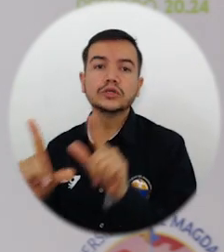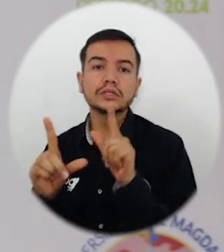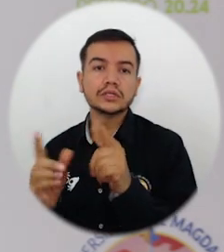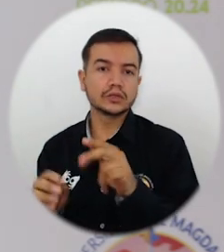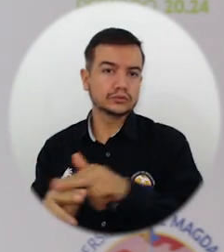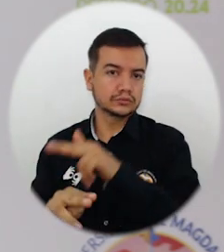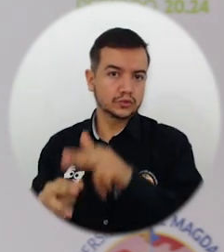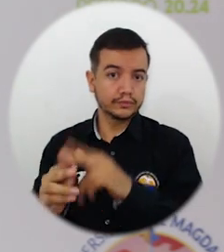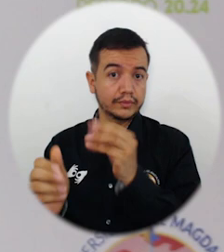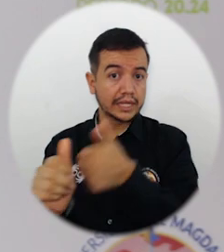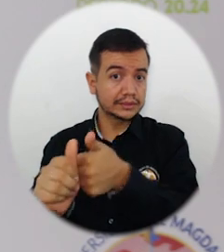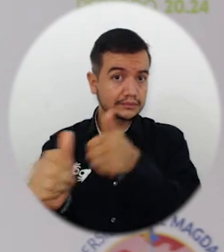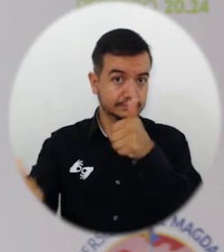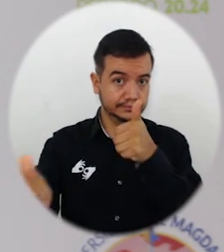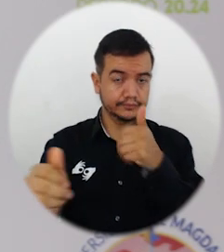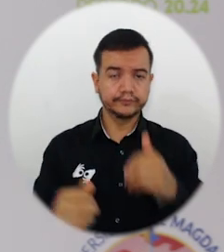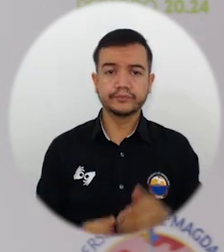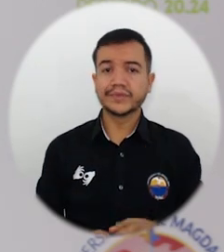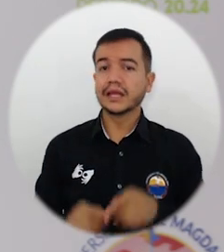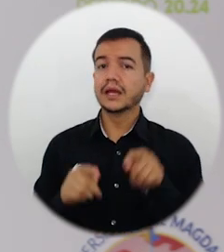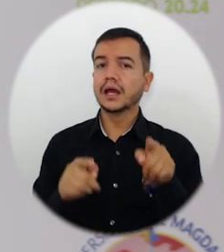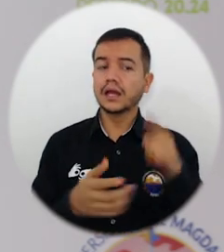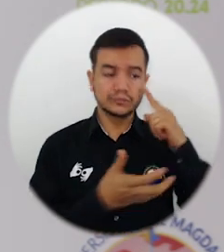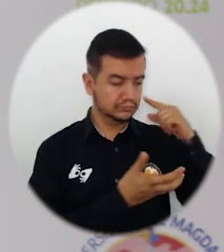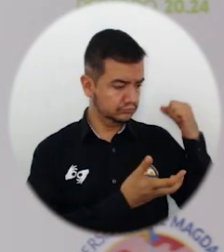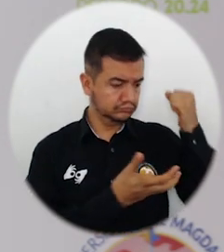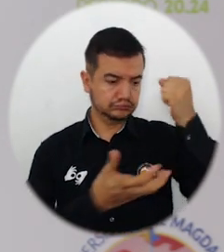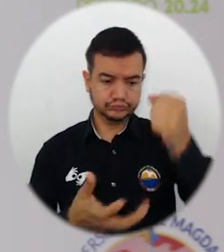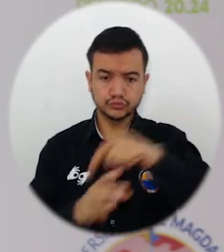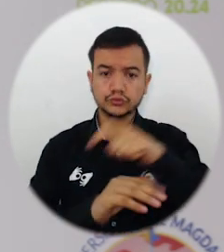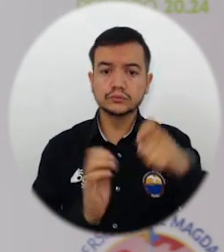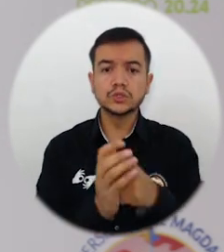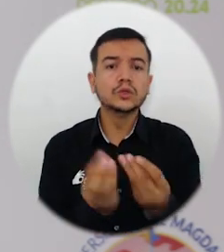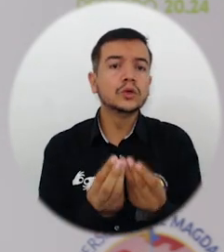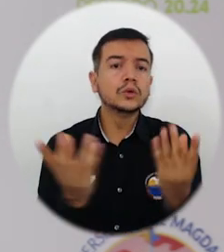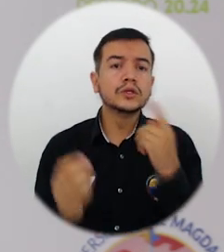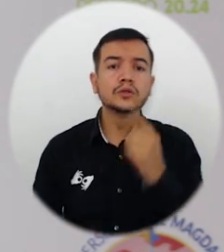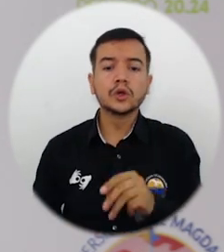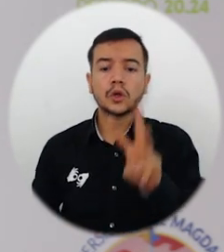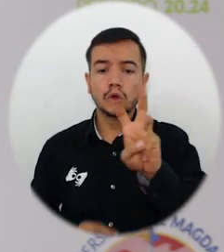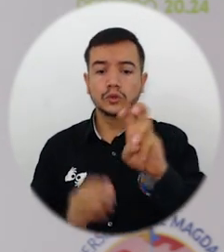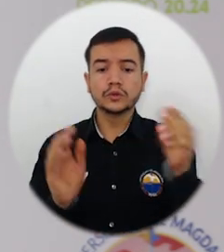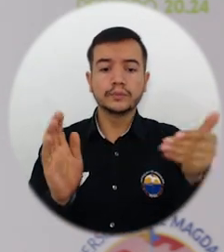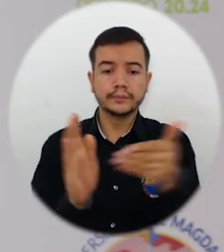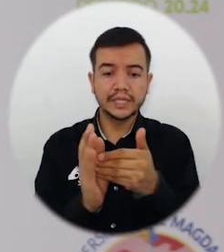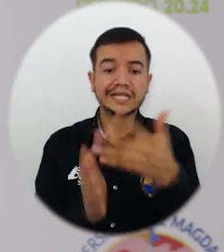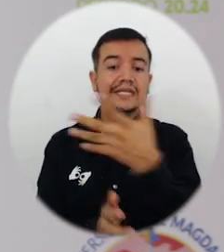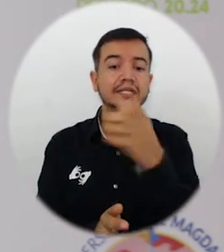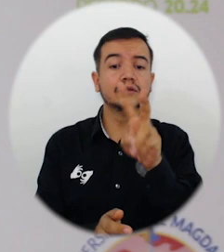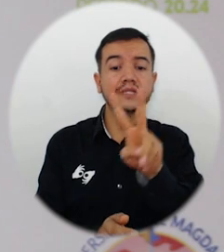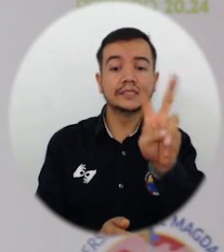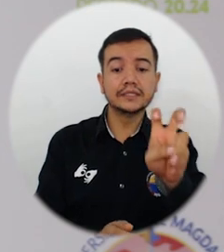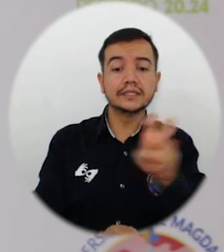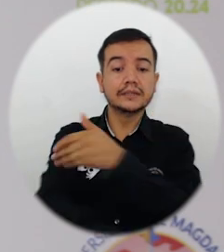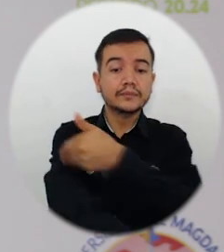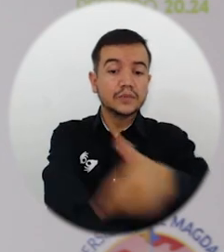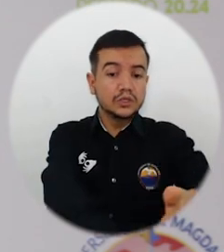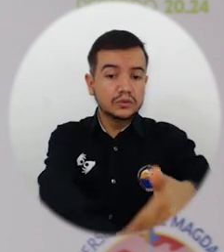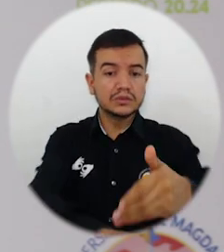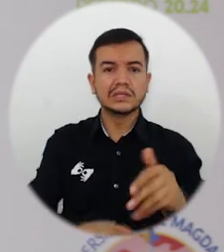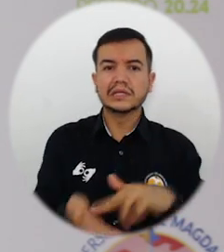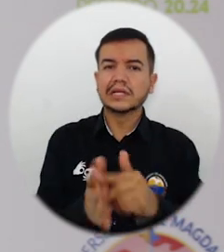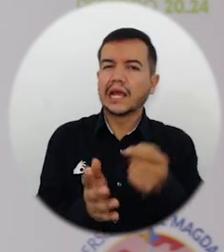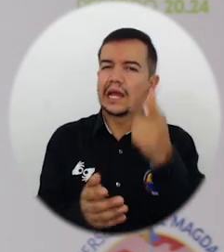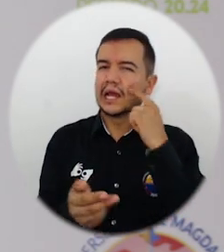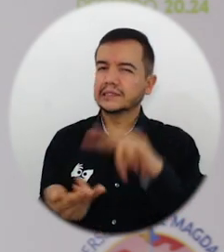distancia, generando para ese periodo un aporte de la universidad de 8.527 millones de pesos, lo cual fue casi el